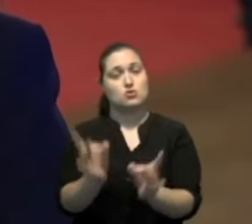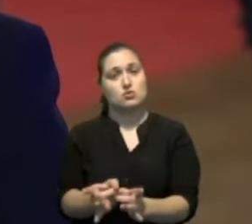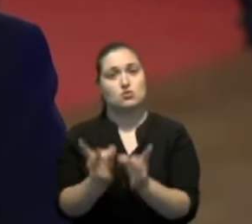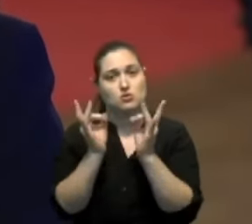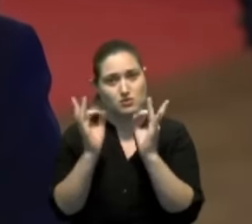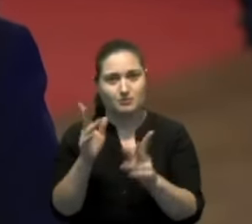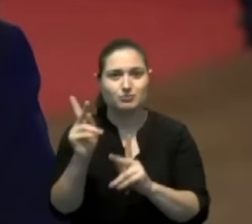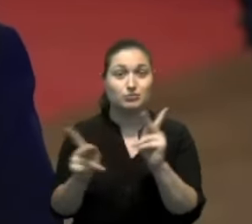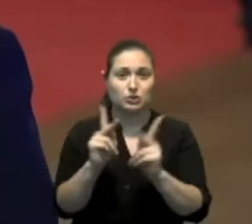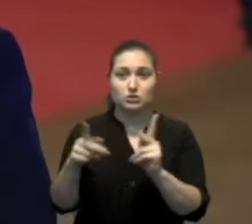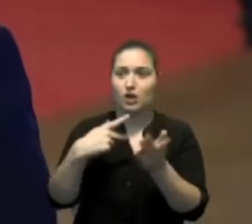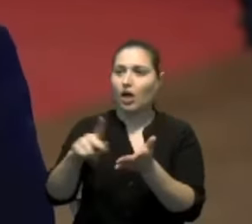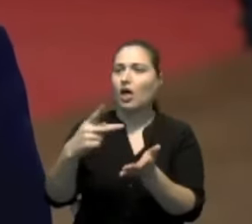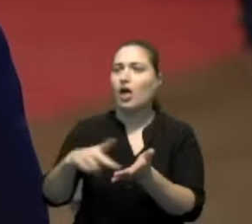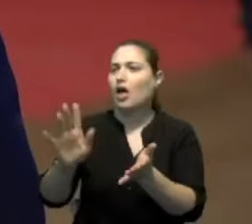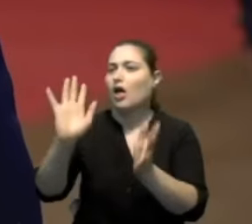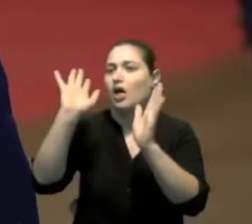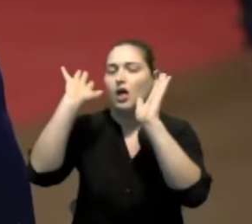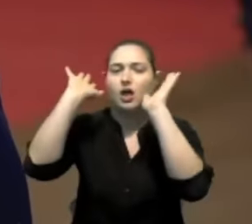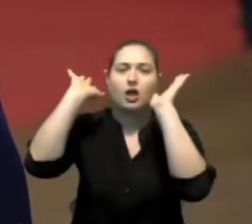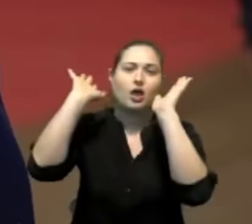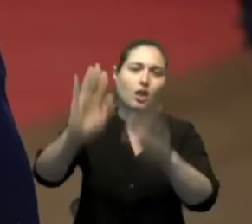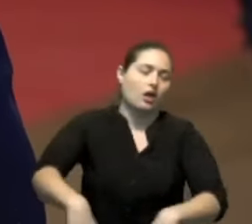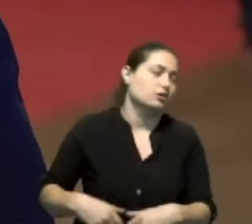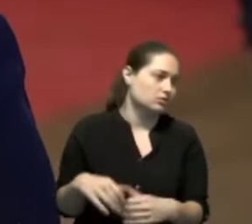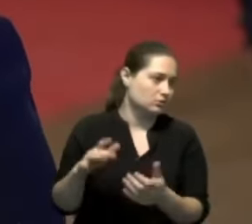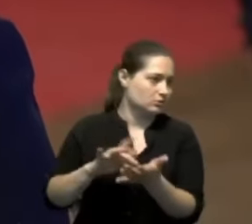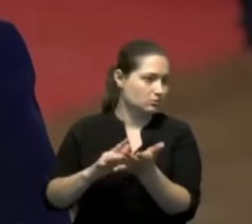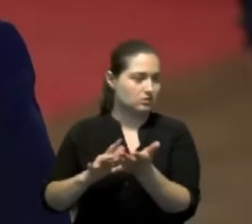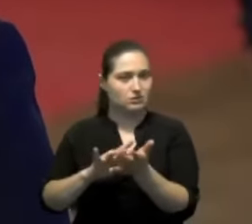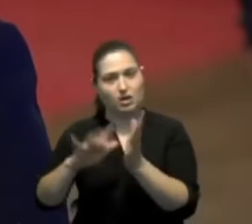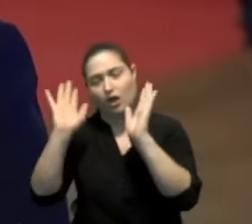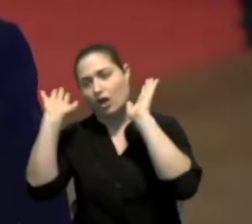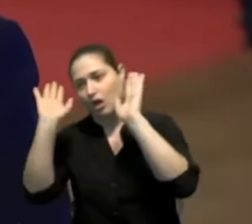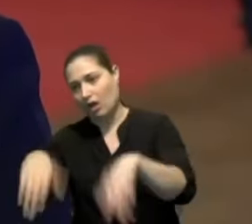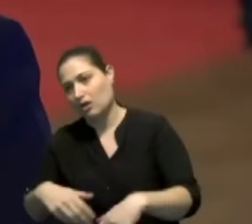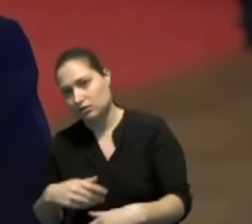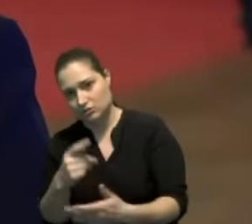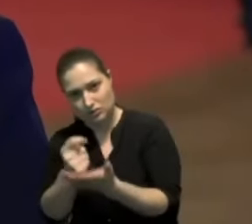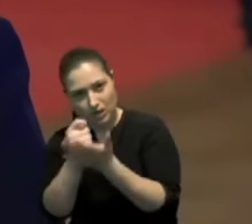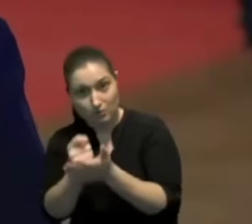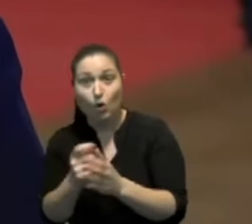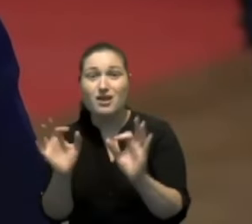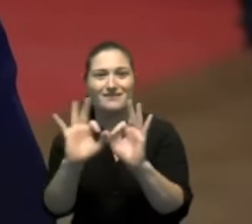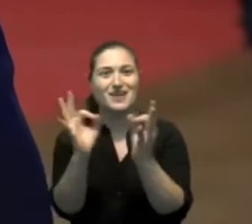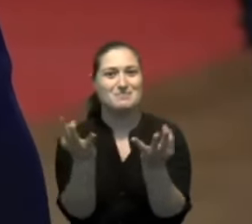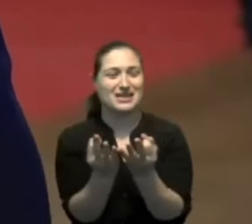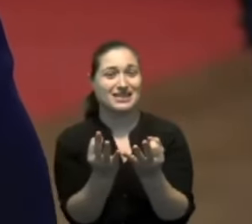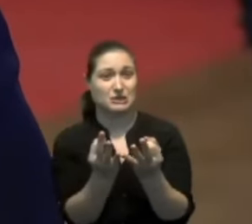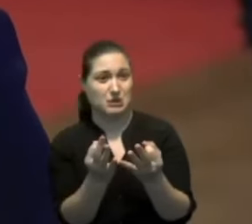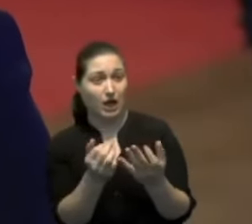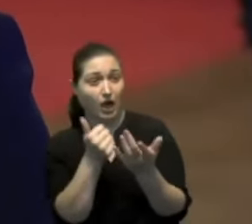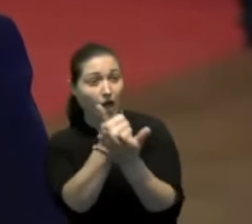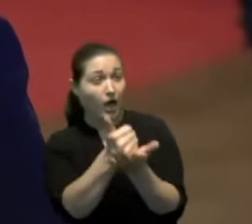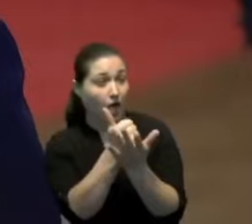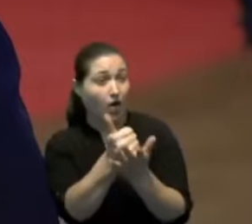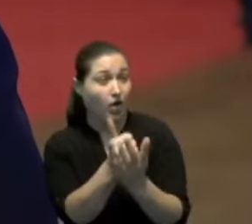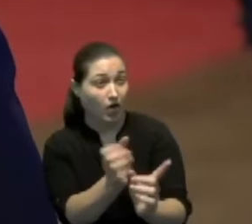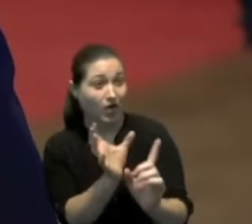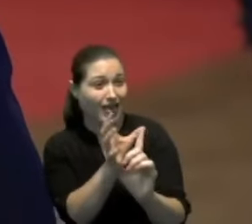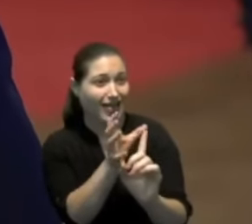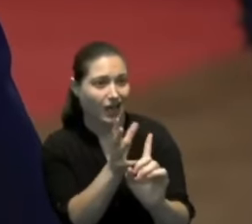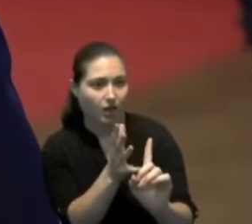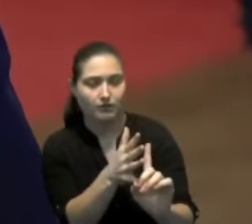abandone que se abandone no solo el tratamiento sino que se abandone a los pacientes de parte de las familias entonces quería